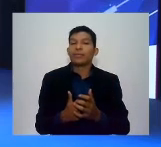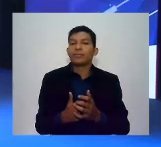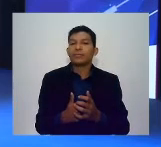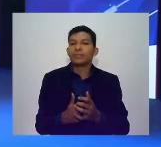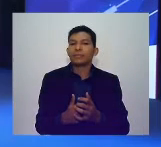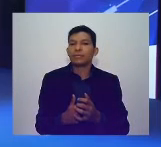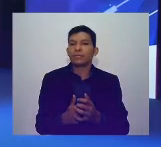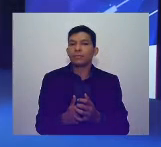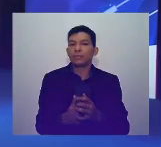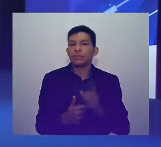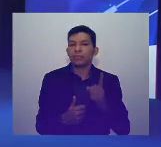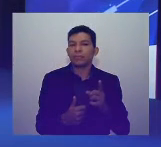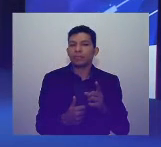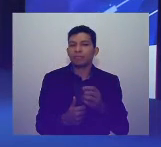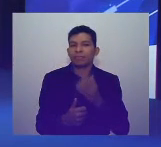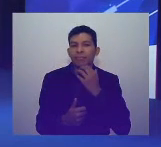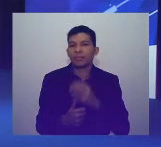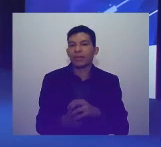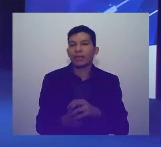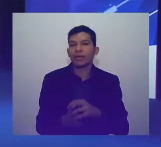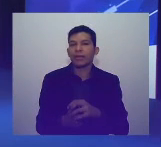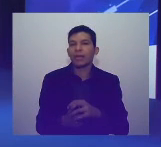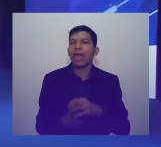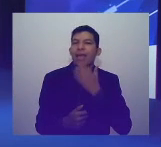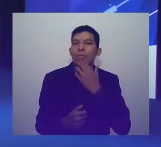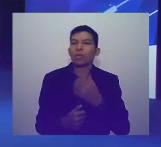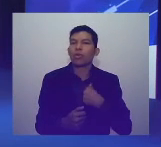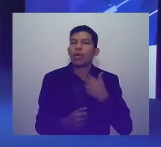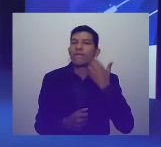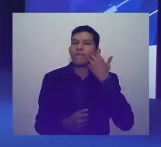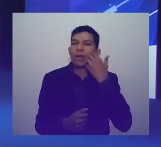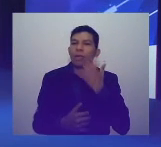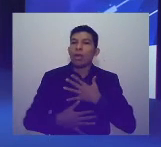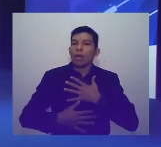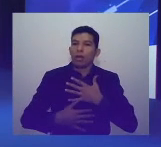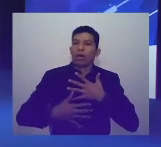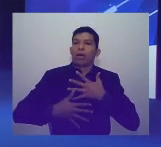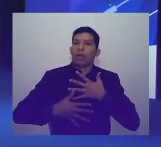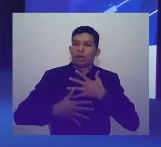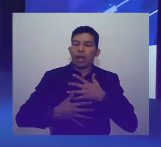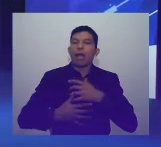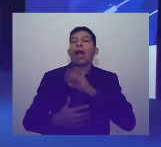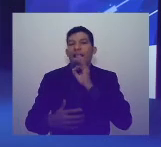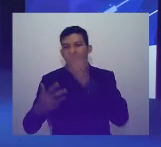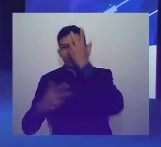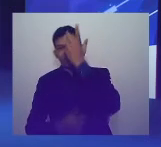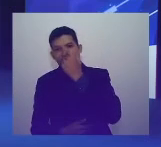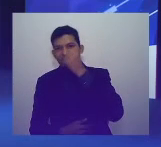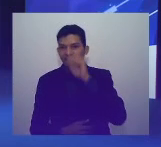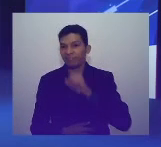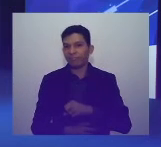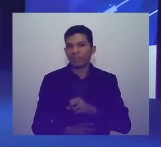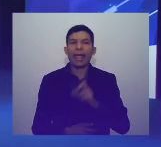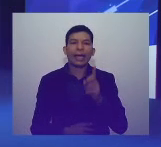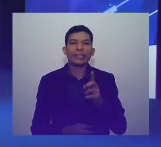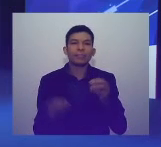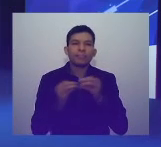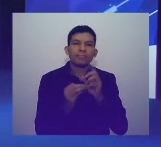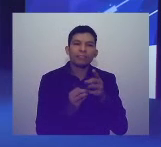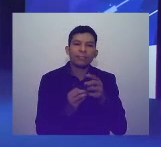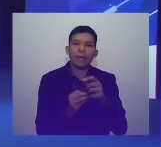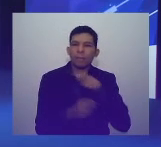salimos a correr hoy en día, muchas personas utilizan